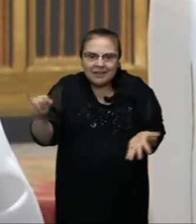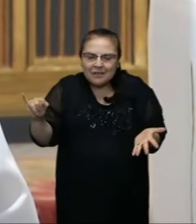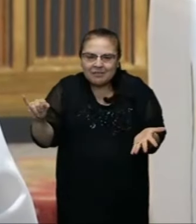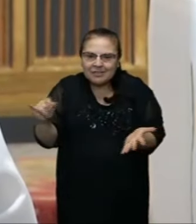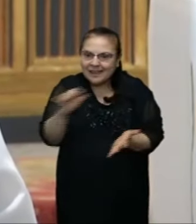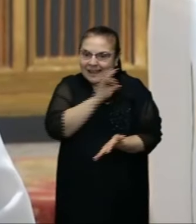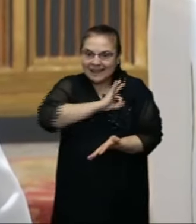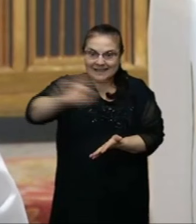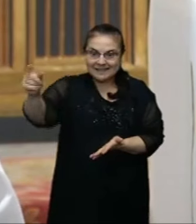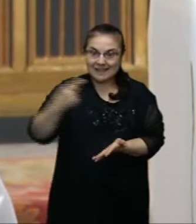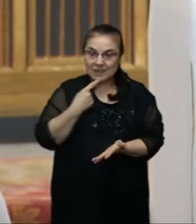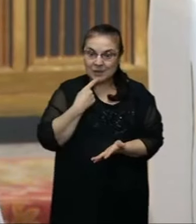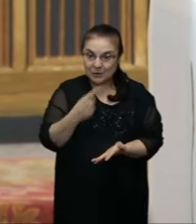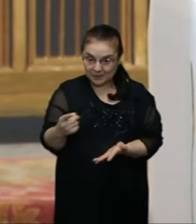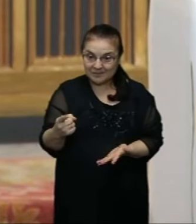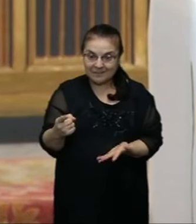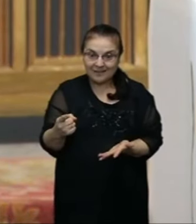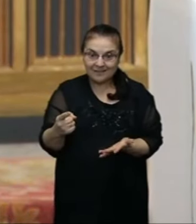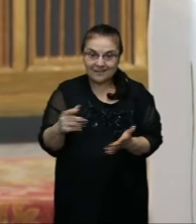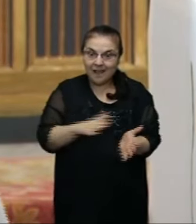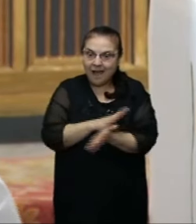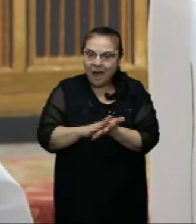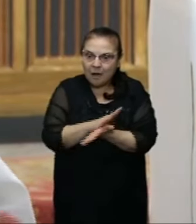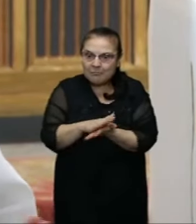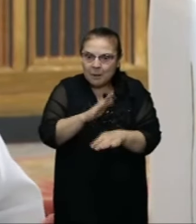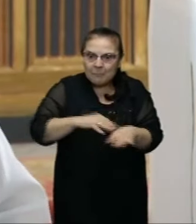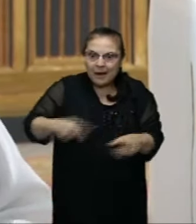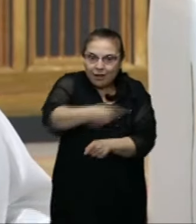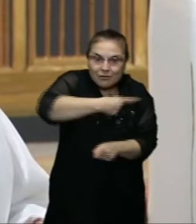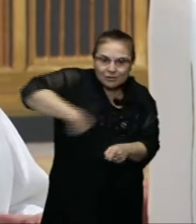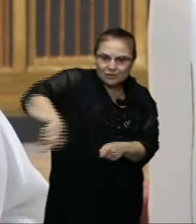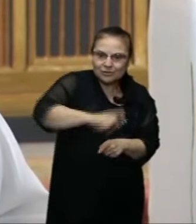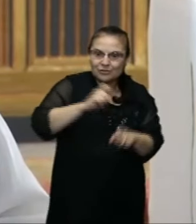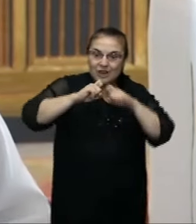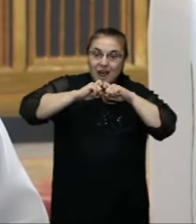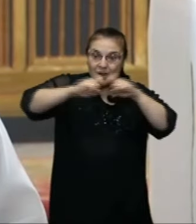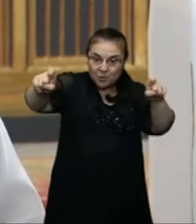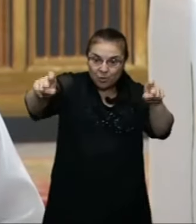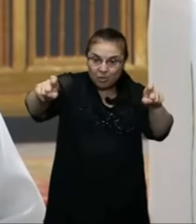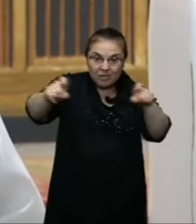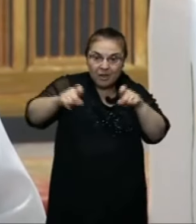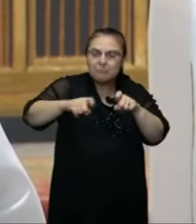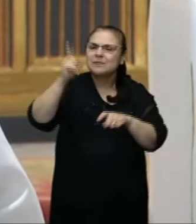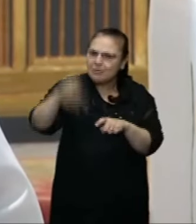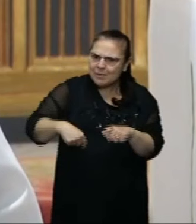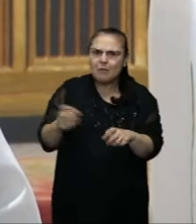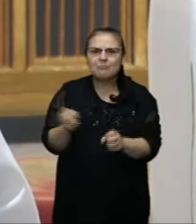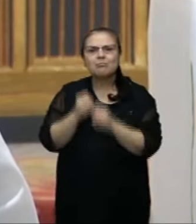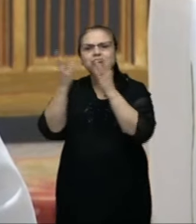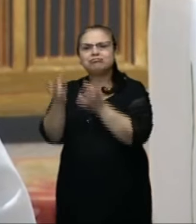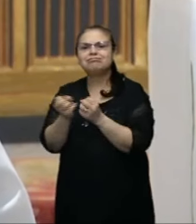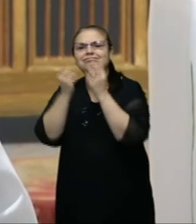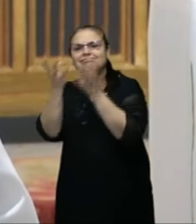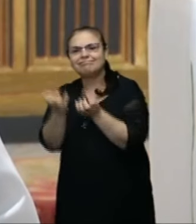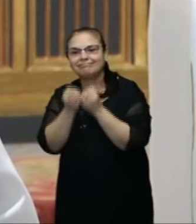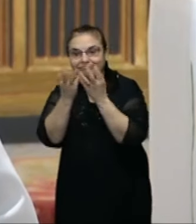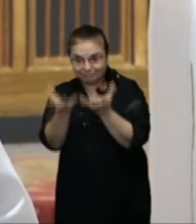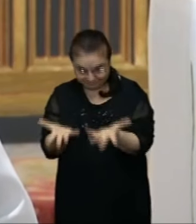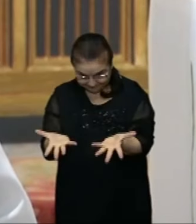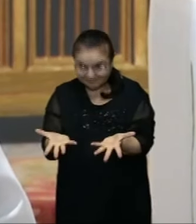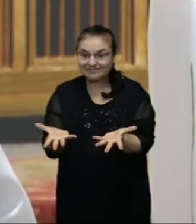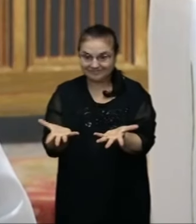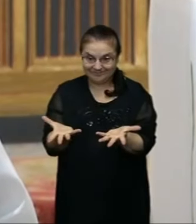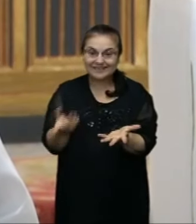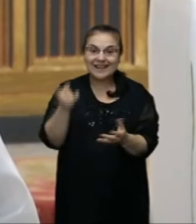decide predicarnos a nosotros. No solo anuncia, sino que predica. El Señor no solo